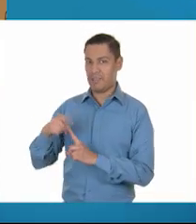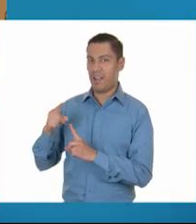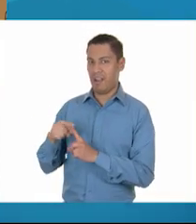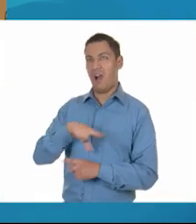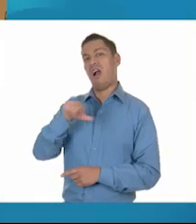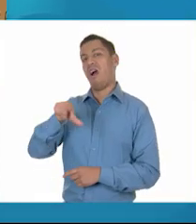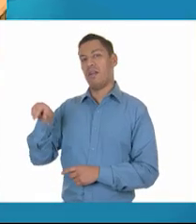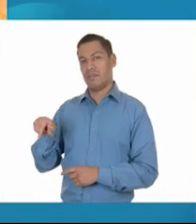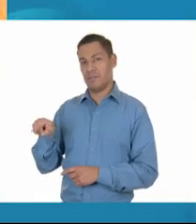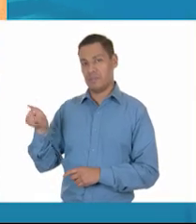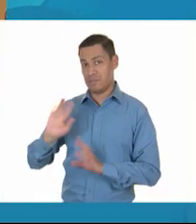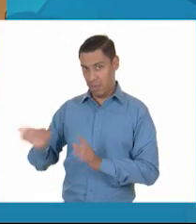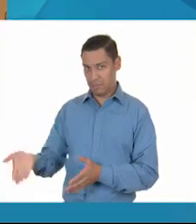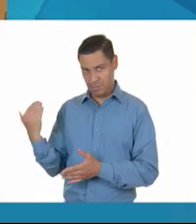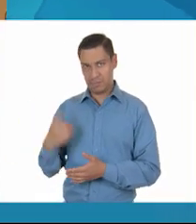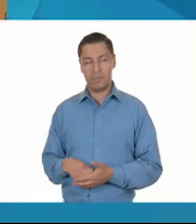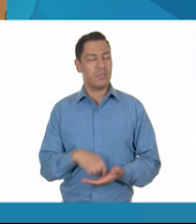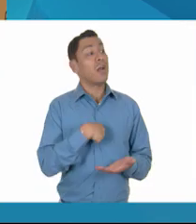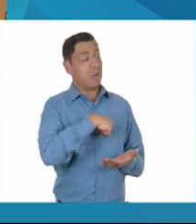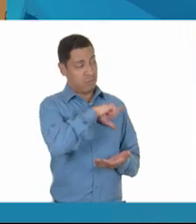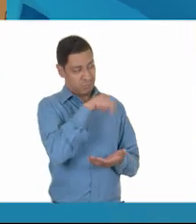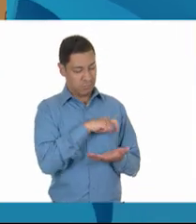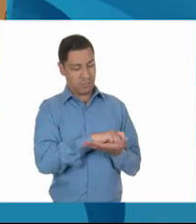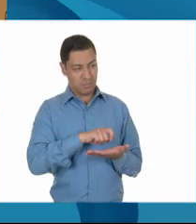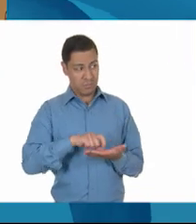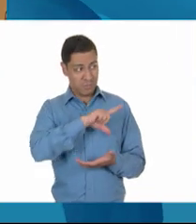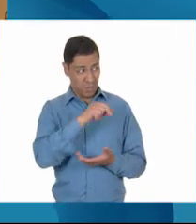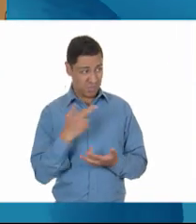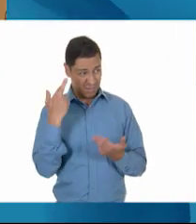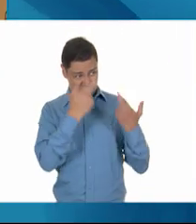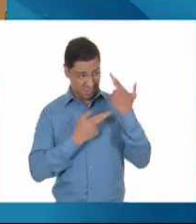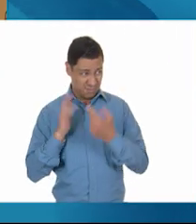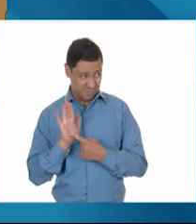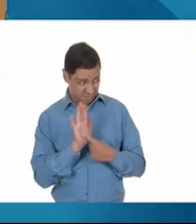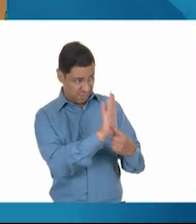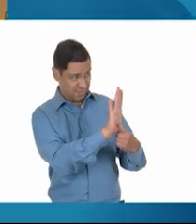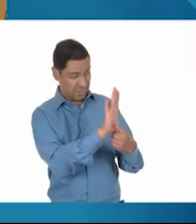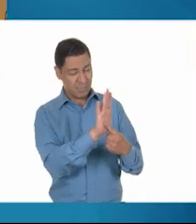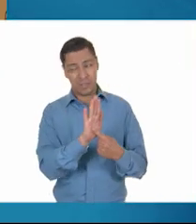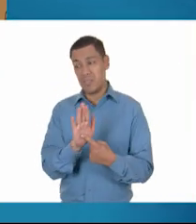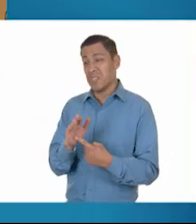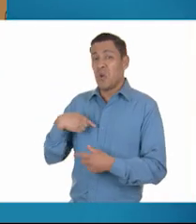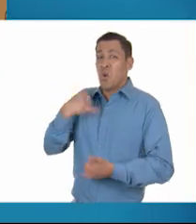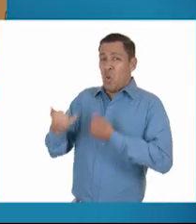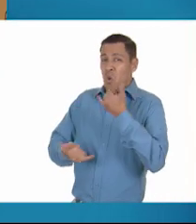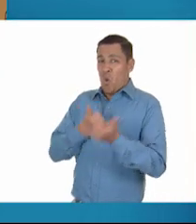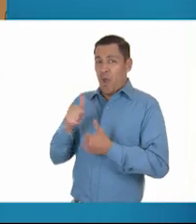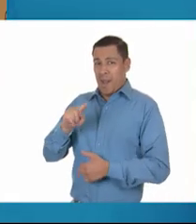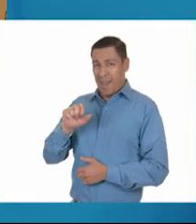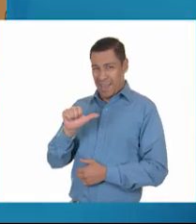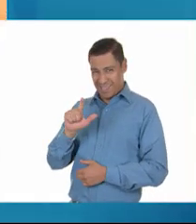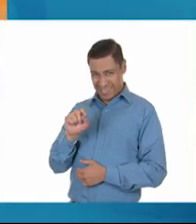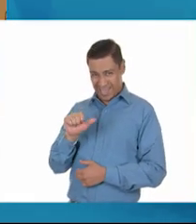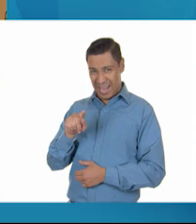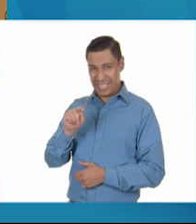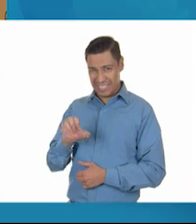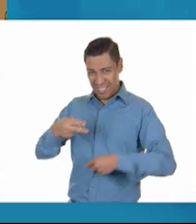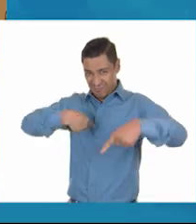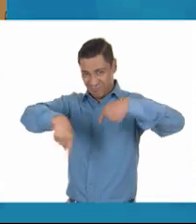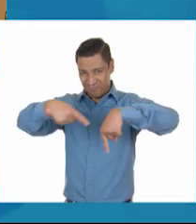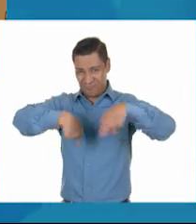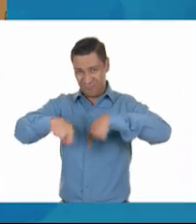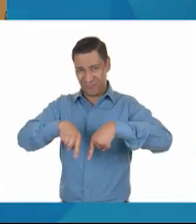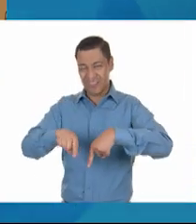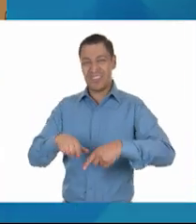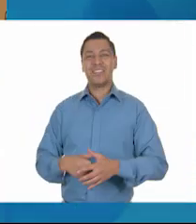Sí, voy a escribirla, me voy a apurar, pero luego me la revisa. Ay, sí, pero es que va a jugar el Atlante. Apúrate. Sí, sí, sí, me apuro, me